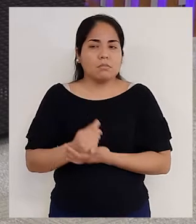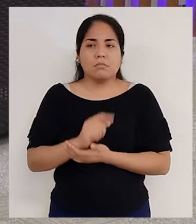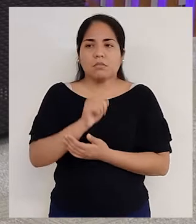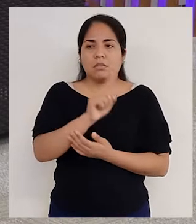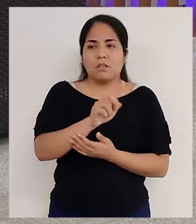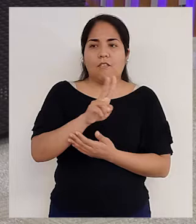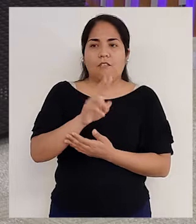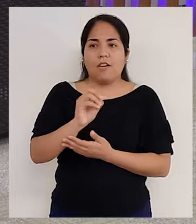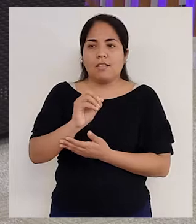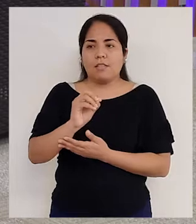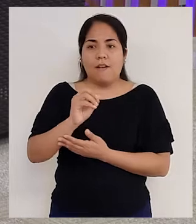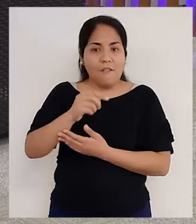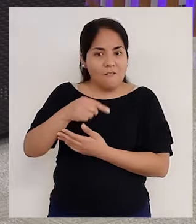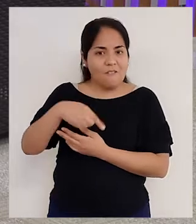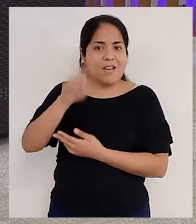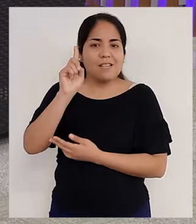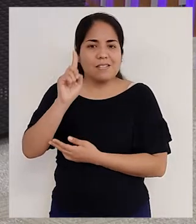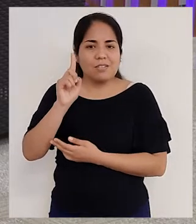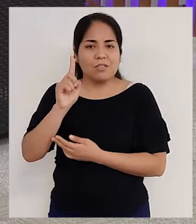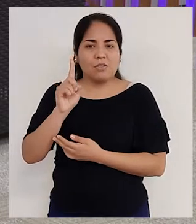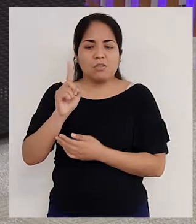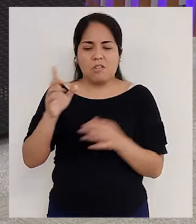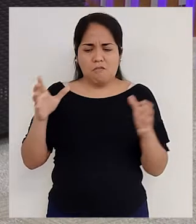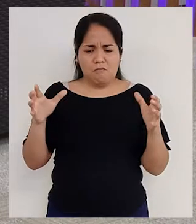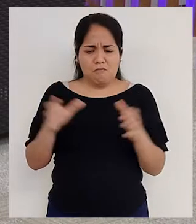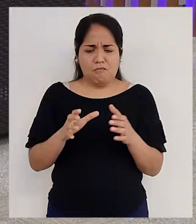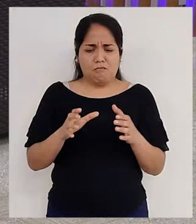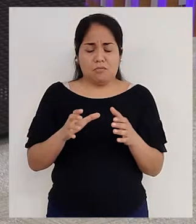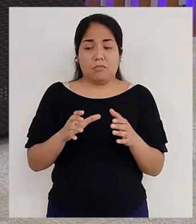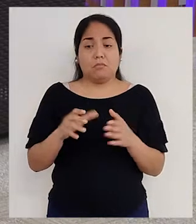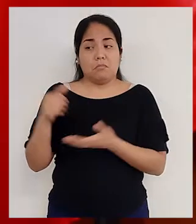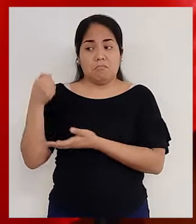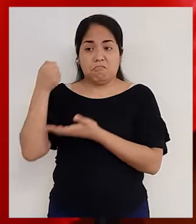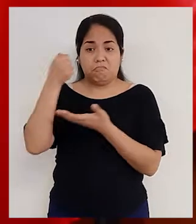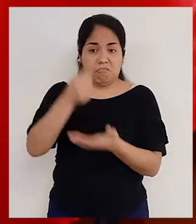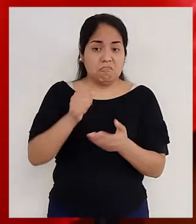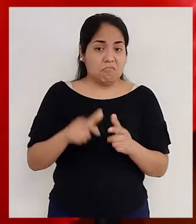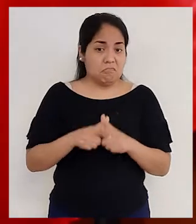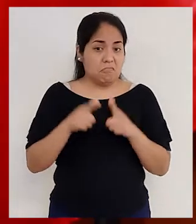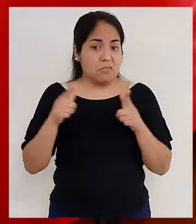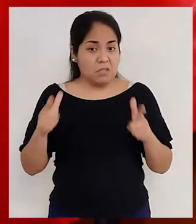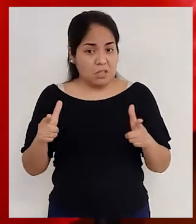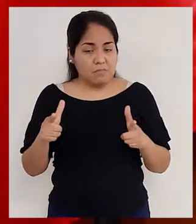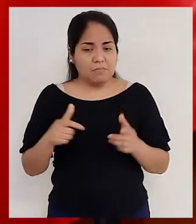de 120 millones para una ciudad que tiene 10 kilómetros cuadrados.